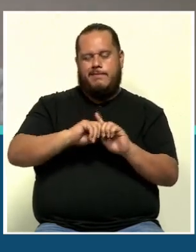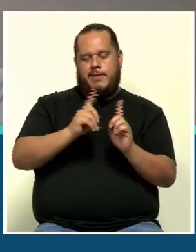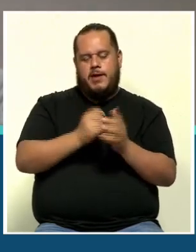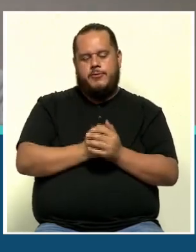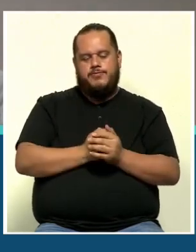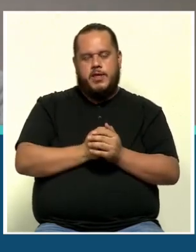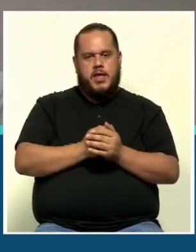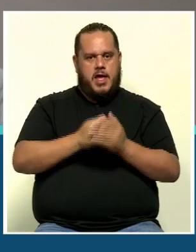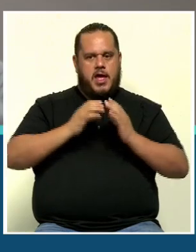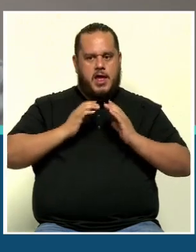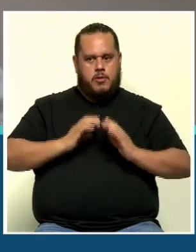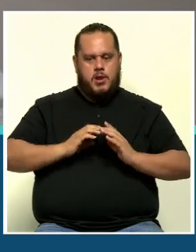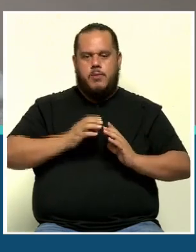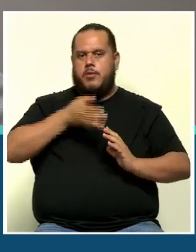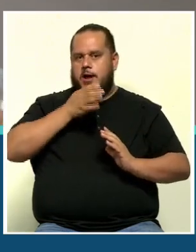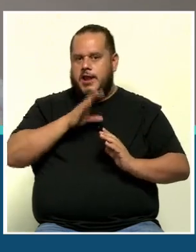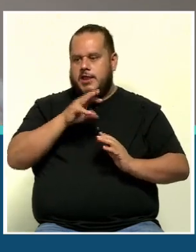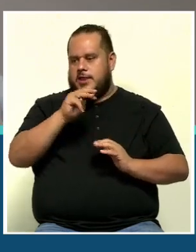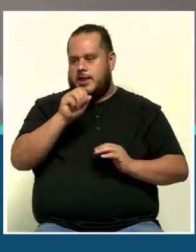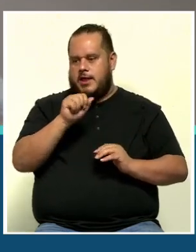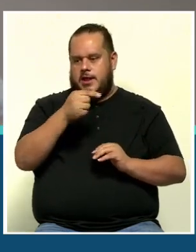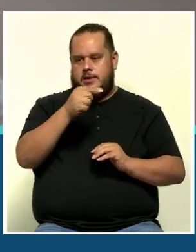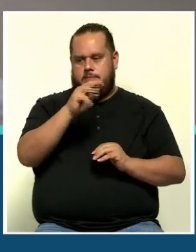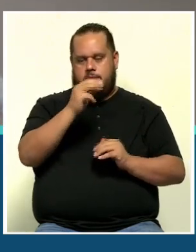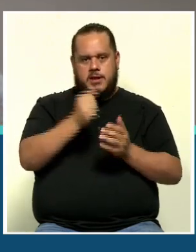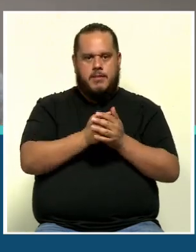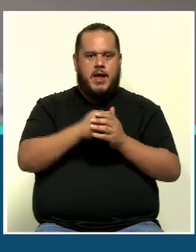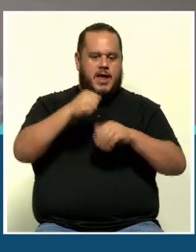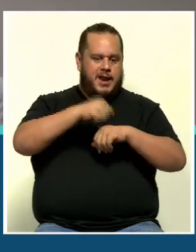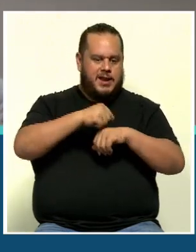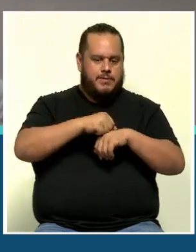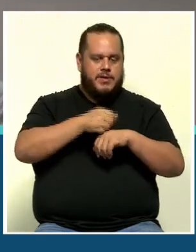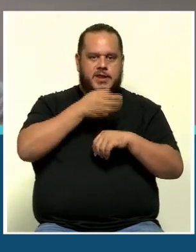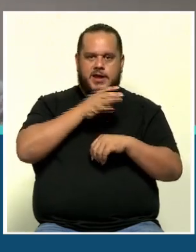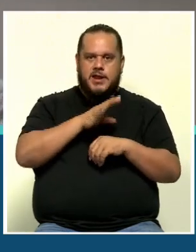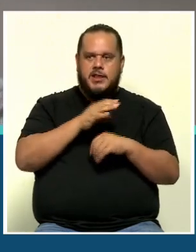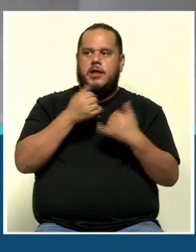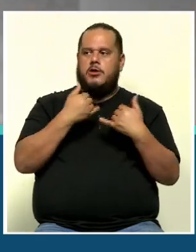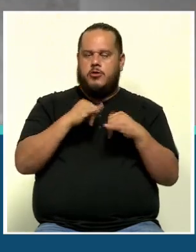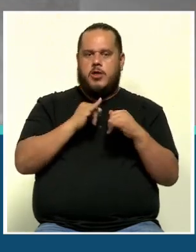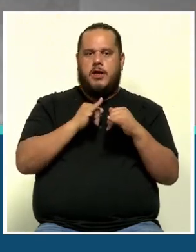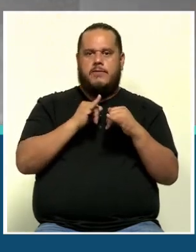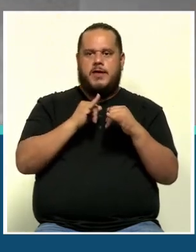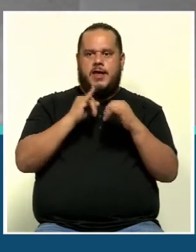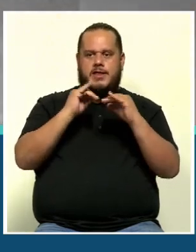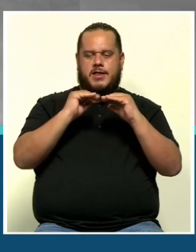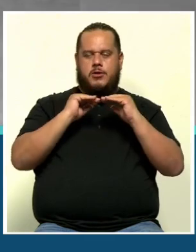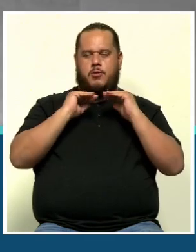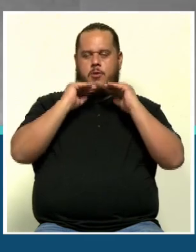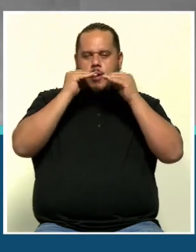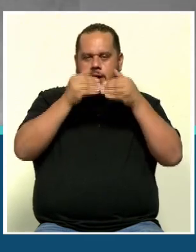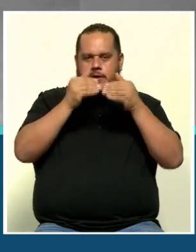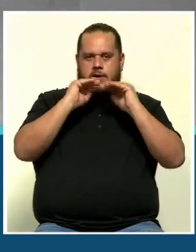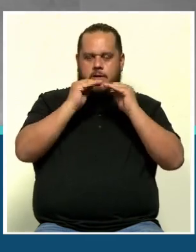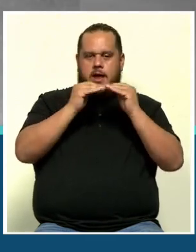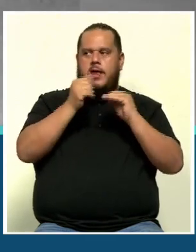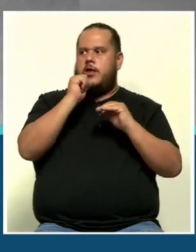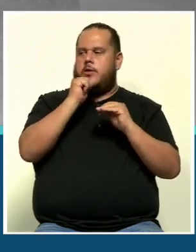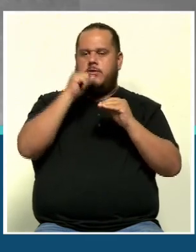el cuerpo caliente, el magma, la roca caliente, queda todavía arriba. Y cuando el agua se